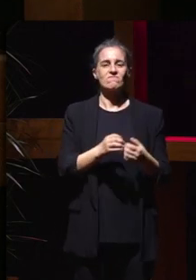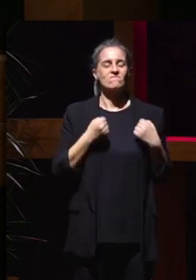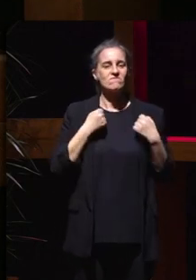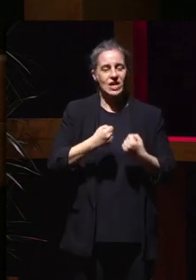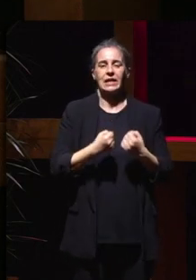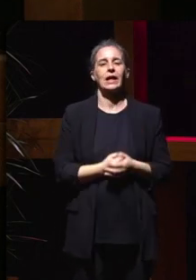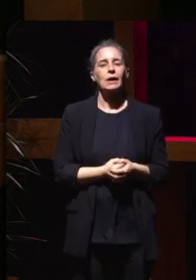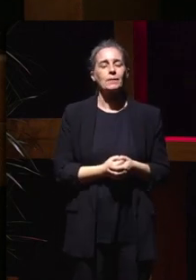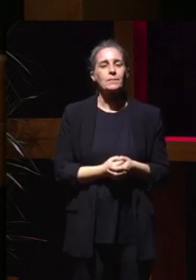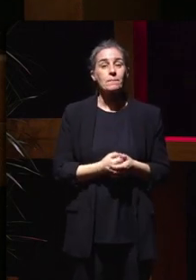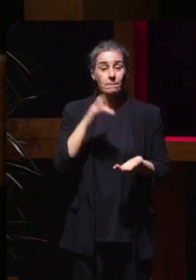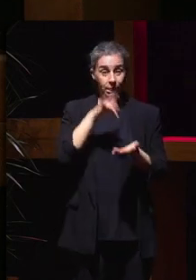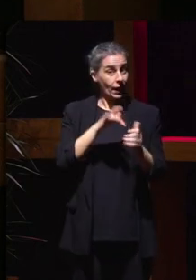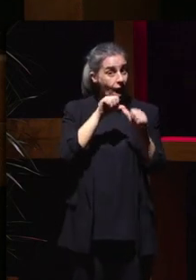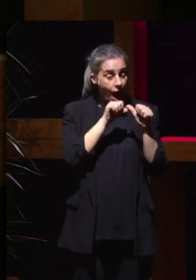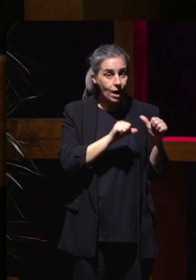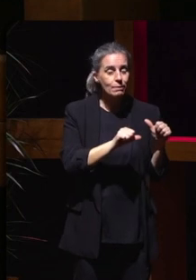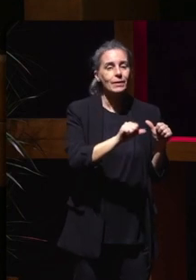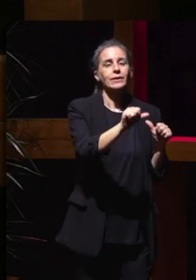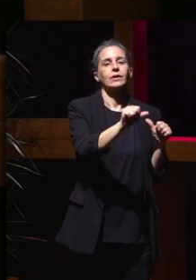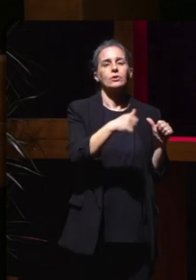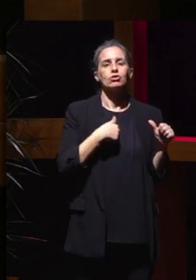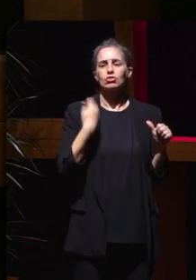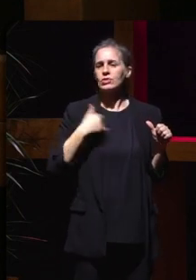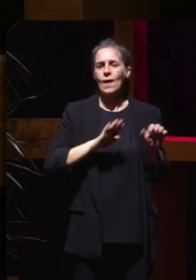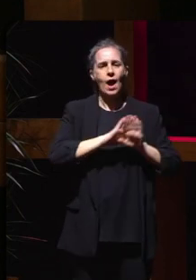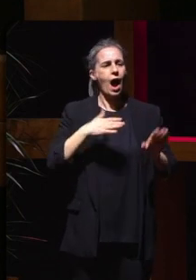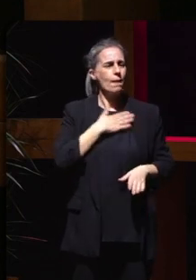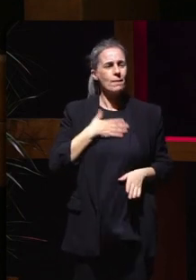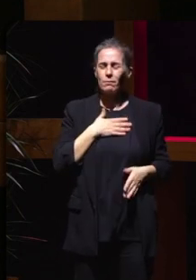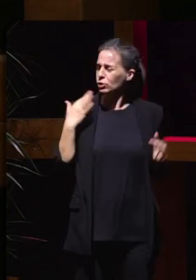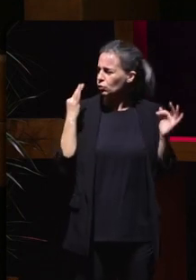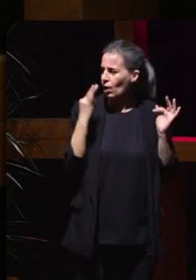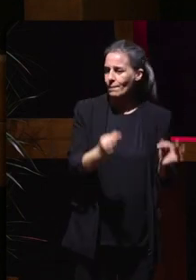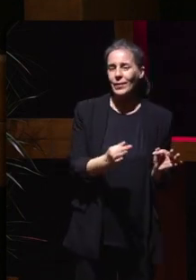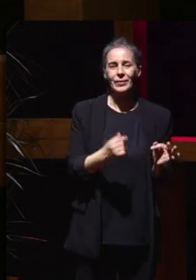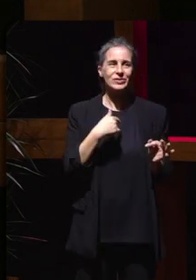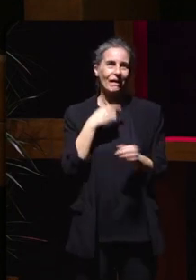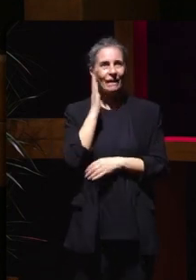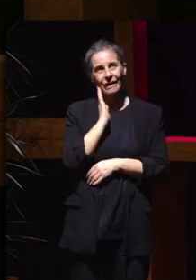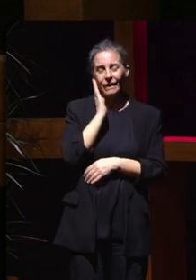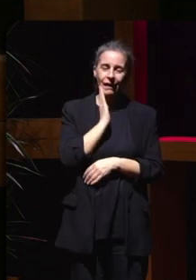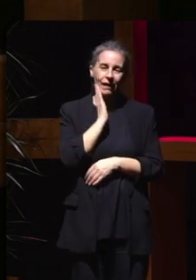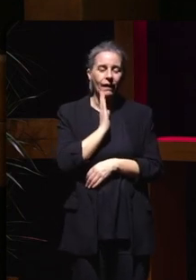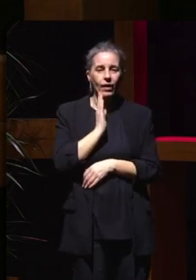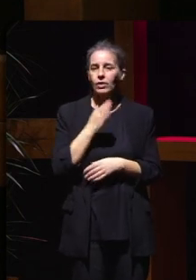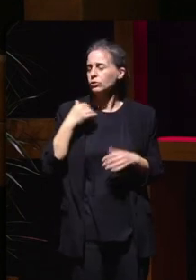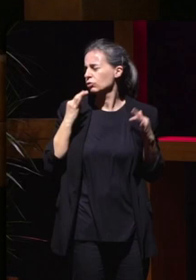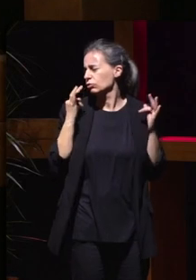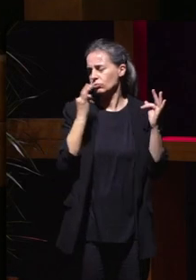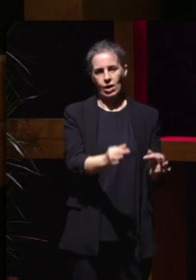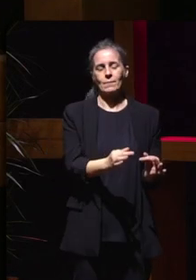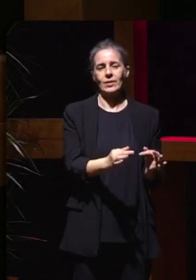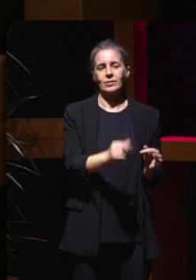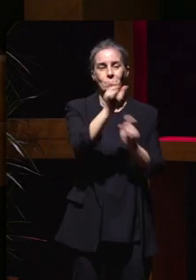de ese día ella para siempre de ser amable Daisy de serriquiña Dejé de ser esa persona que os